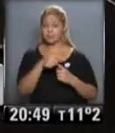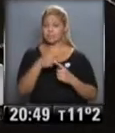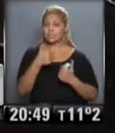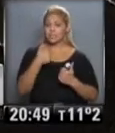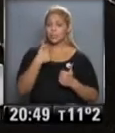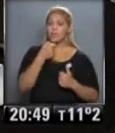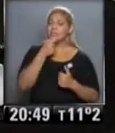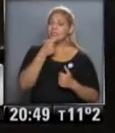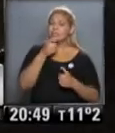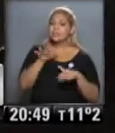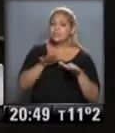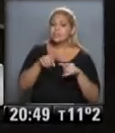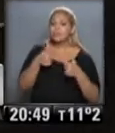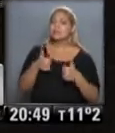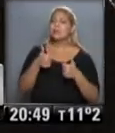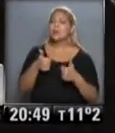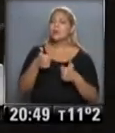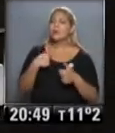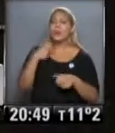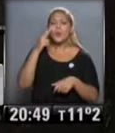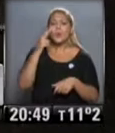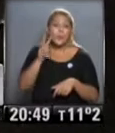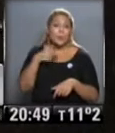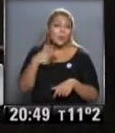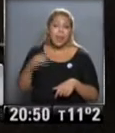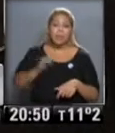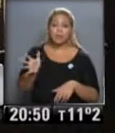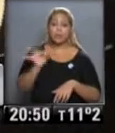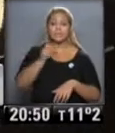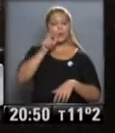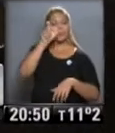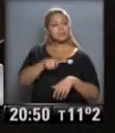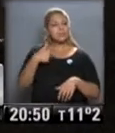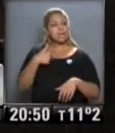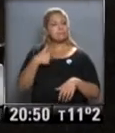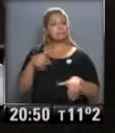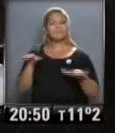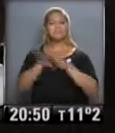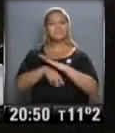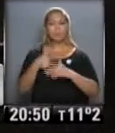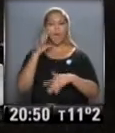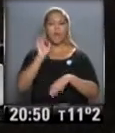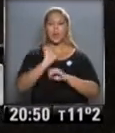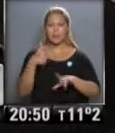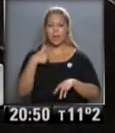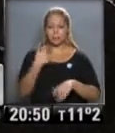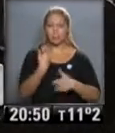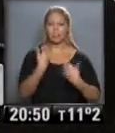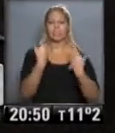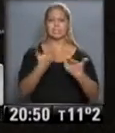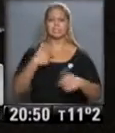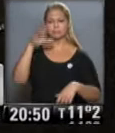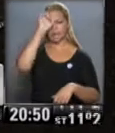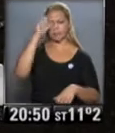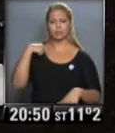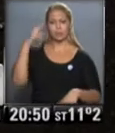circunstancias así en la humanidad, es bueno, ¿no? Uno lo ve en la vida cotidiana, cuando ve que alguien es capaz de arrepentirse de algo que hace mal, lo valora de algún sentido, ¿no? Y en